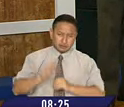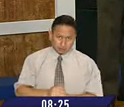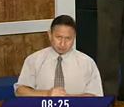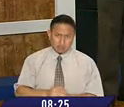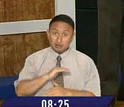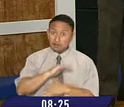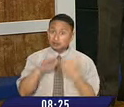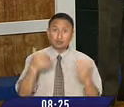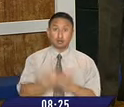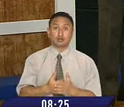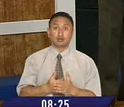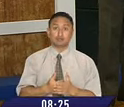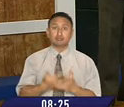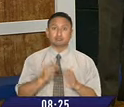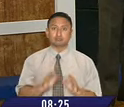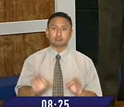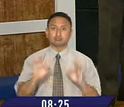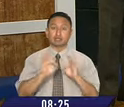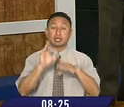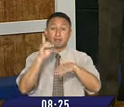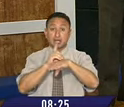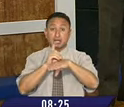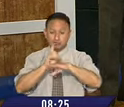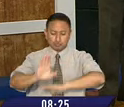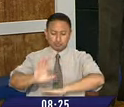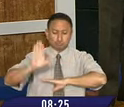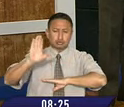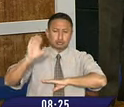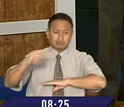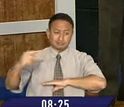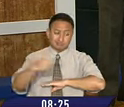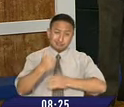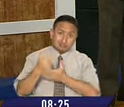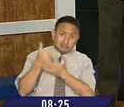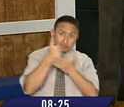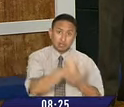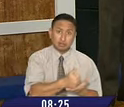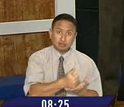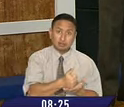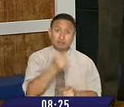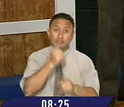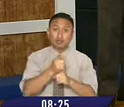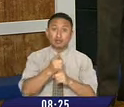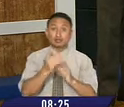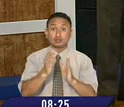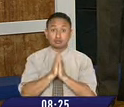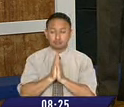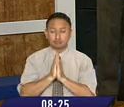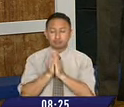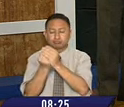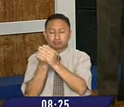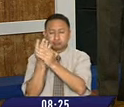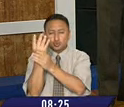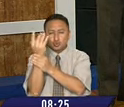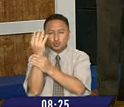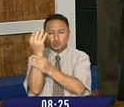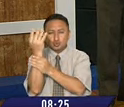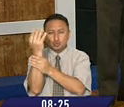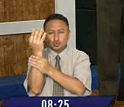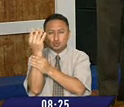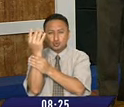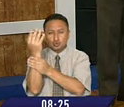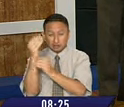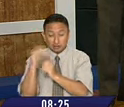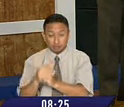el juramento es importante en los médicos. Hay que ayudar a esta persona. Y para eso nosotros invocamos a través de esta vela que le llegue, por